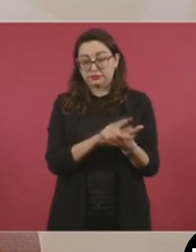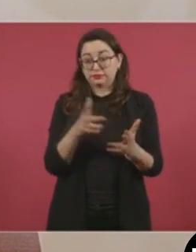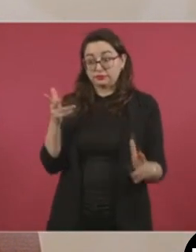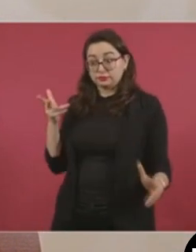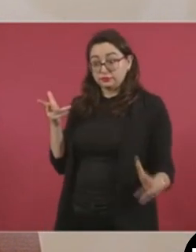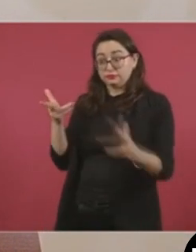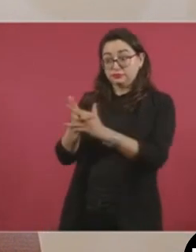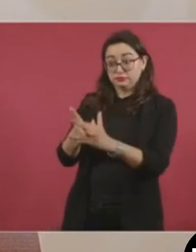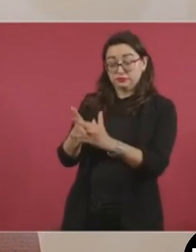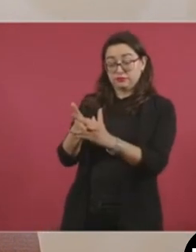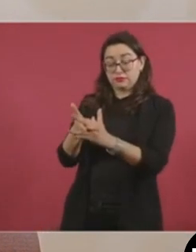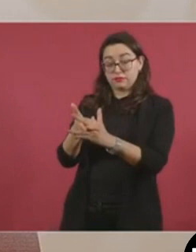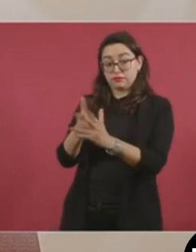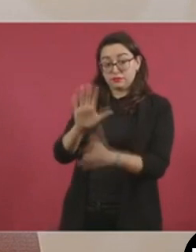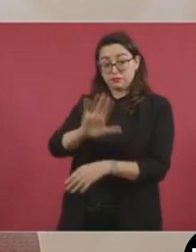homicidio